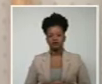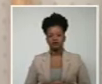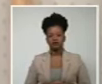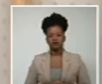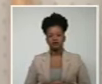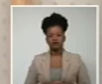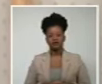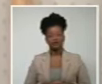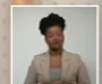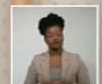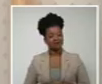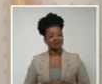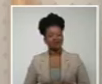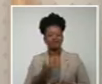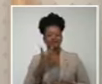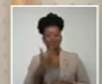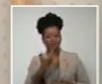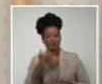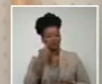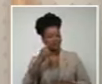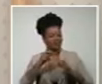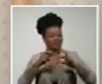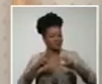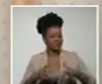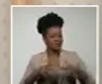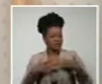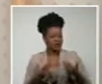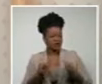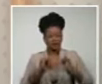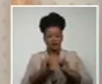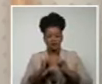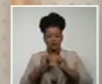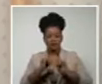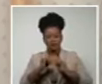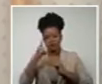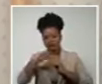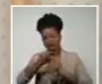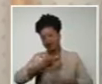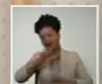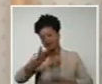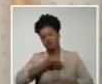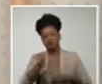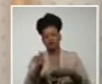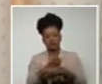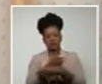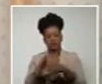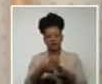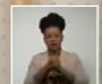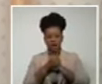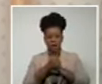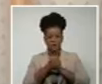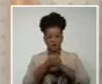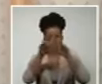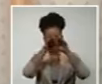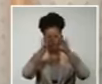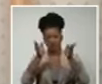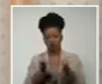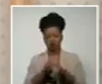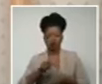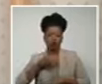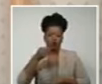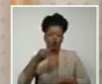Qué bueno encontrarnos una vez más para conocer el testimonio de distintos amigos del mundo que nos envían diariamente mensajes